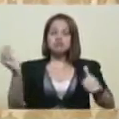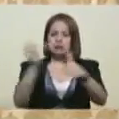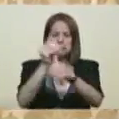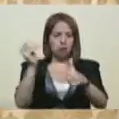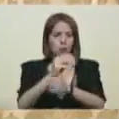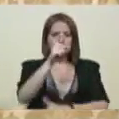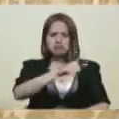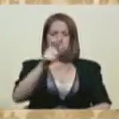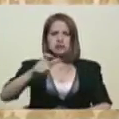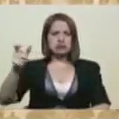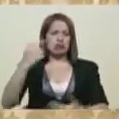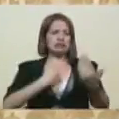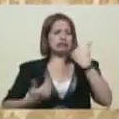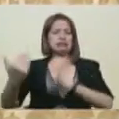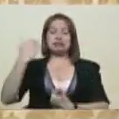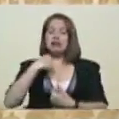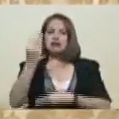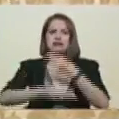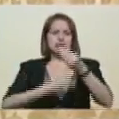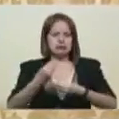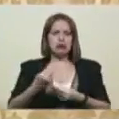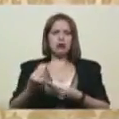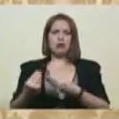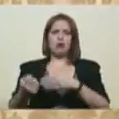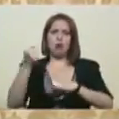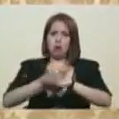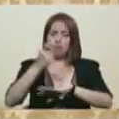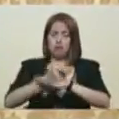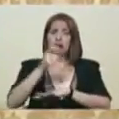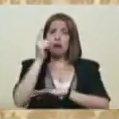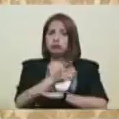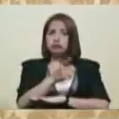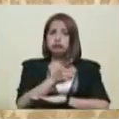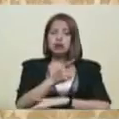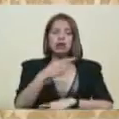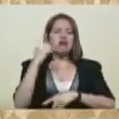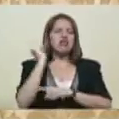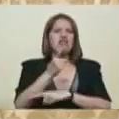persona involucrada a lo que del hecho,